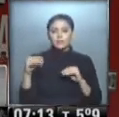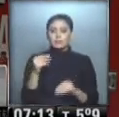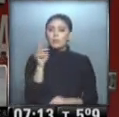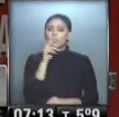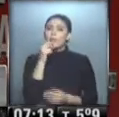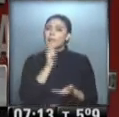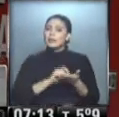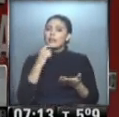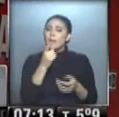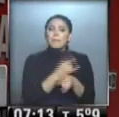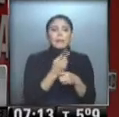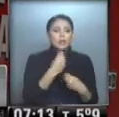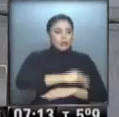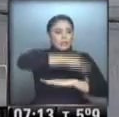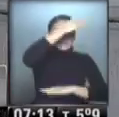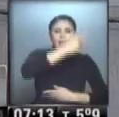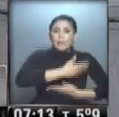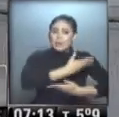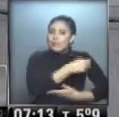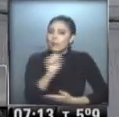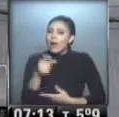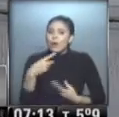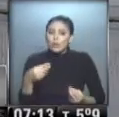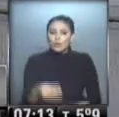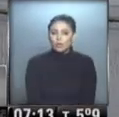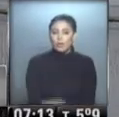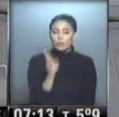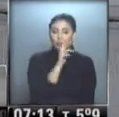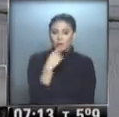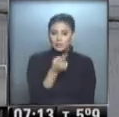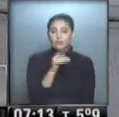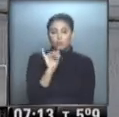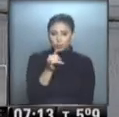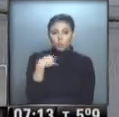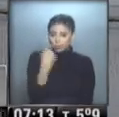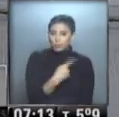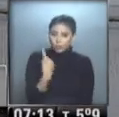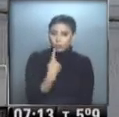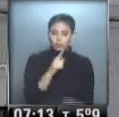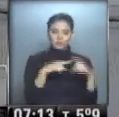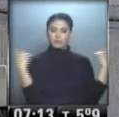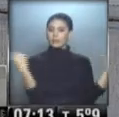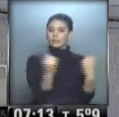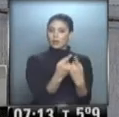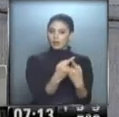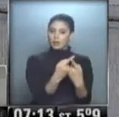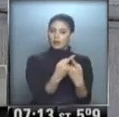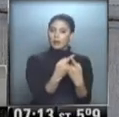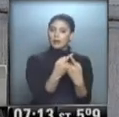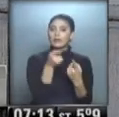se ventiló, se los retiró los bebés de la sala. Sí, nosotros hace? Fuimos, nosotros cuando estábamos en la parte donde estábamos nosotros,